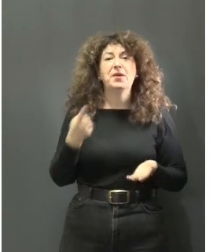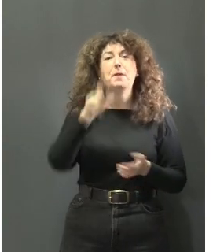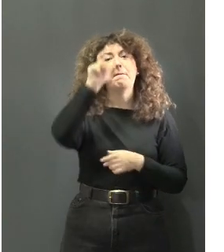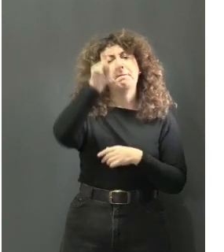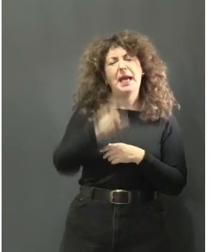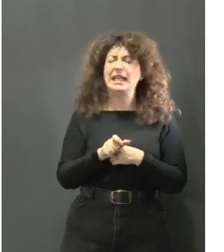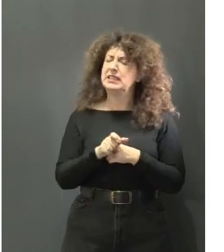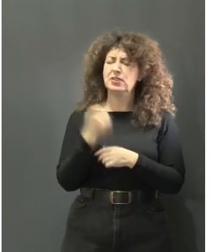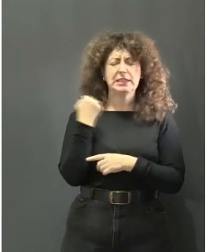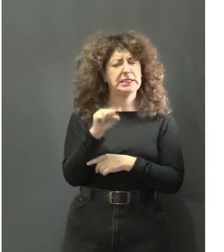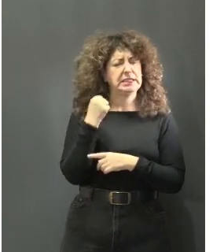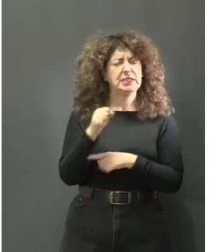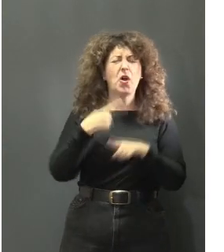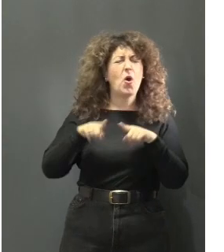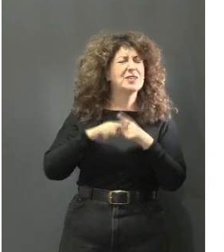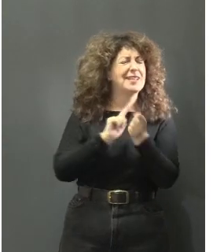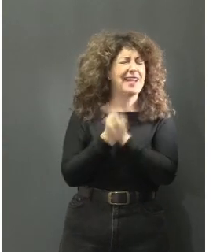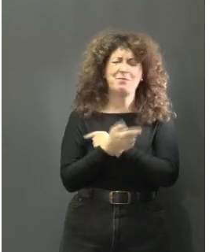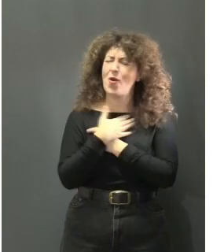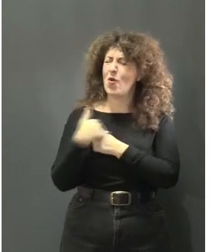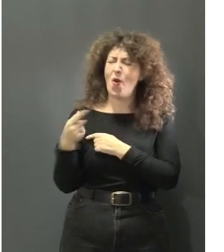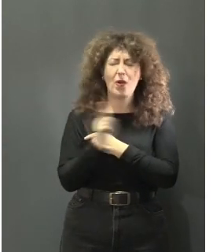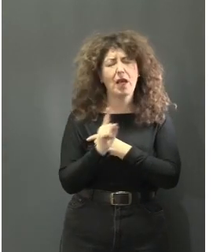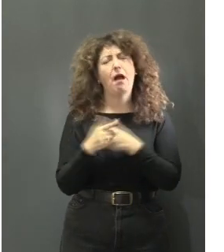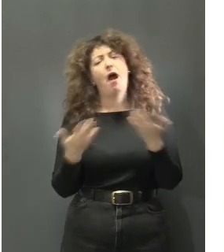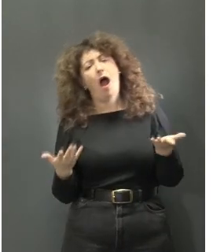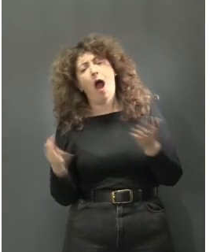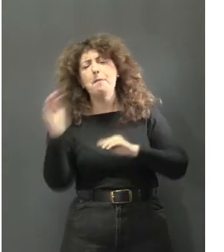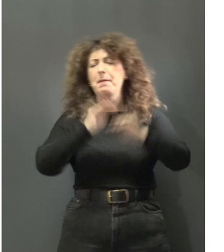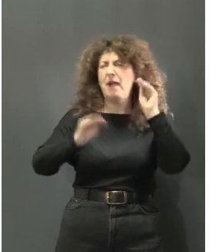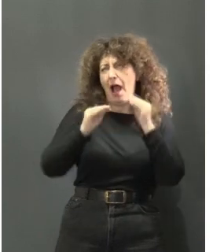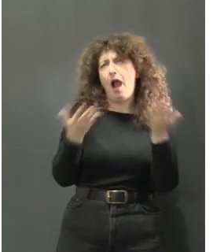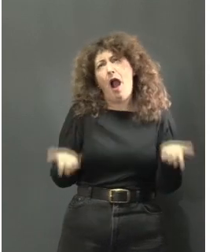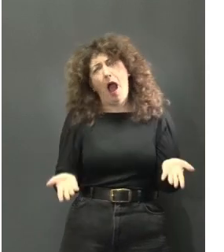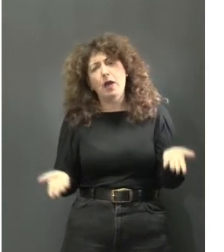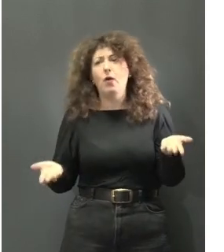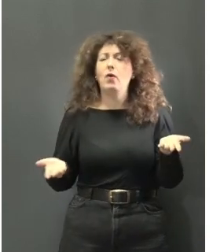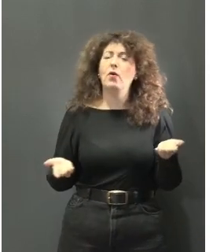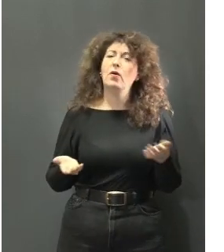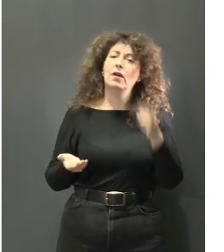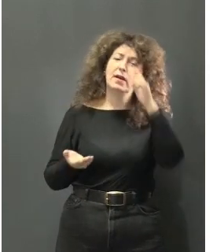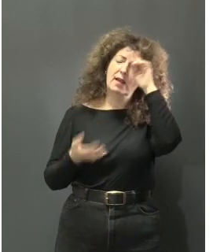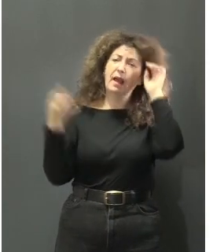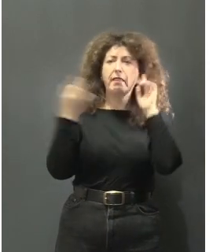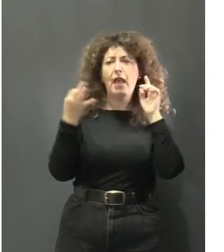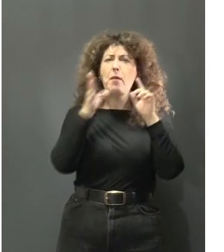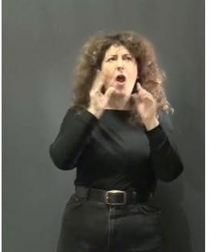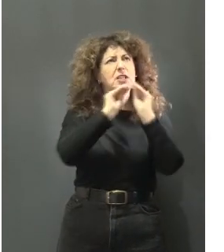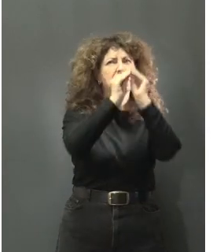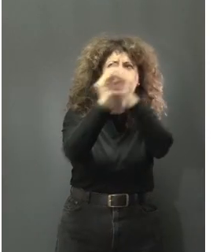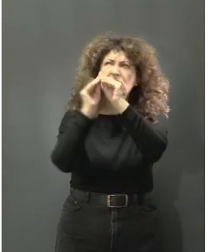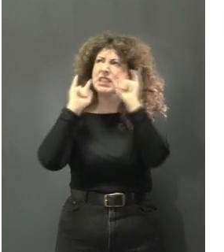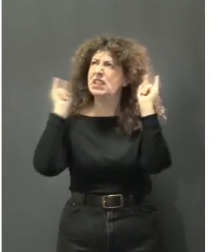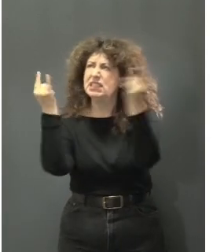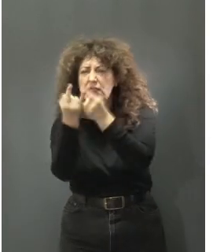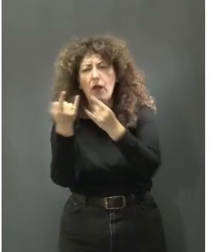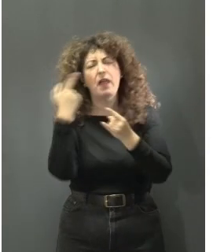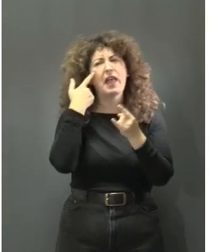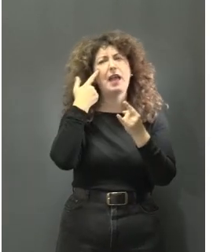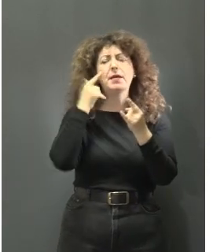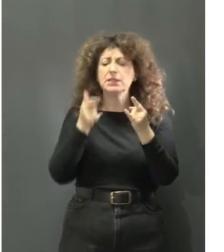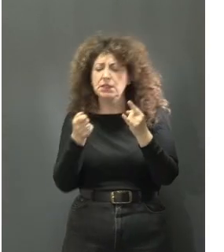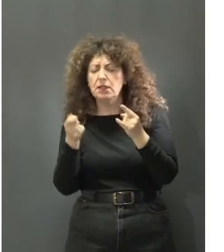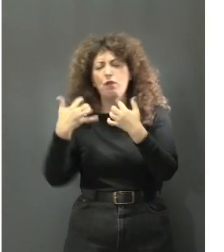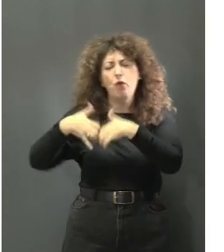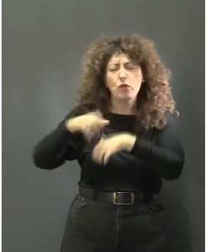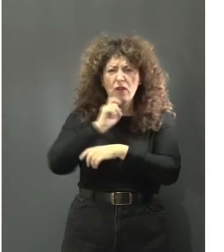muy reticente a los cambios, ya, pero es que claro, hay que instalar ahora esto, hay que estar muy pendiente del